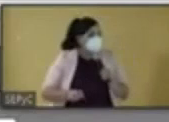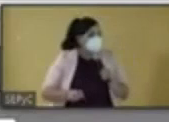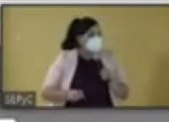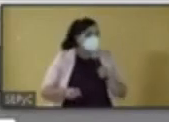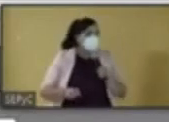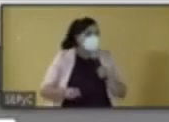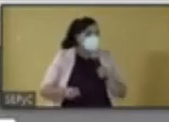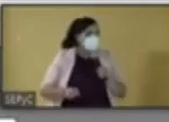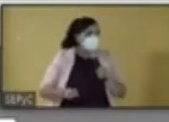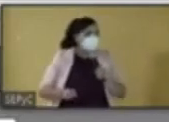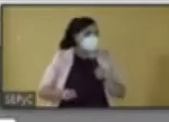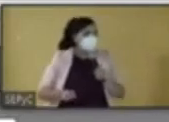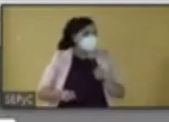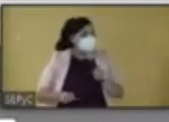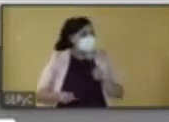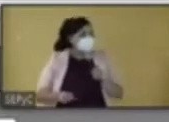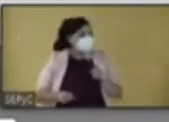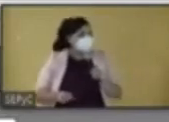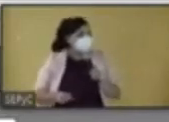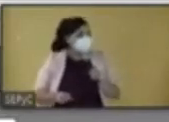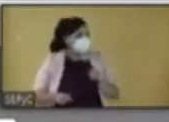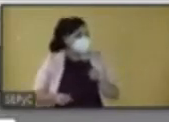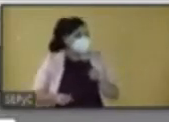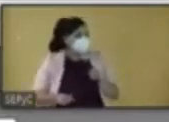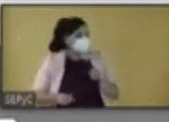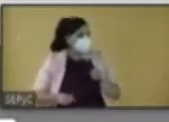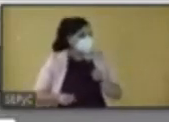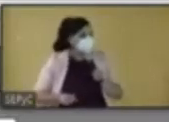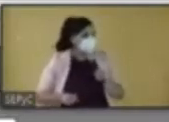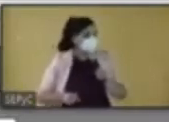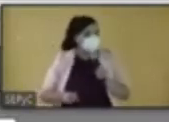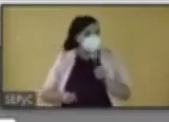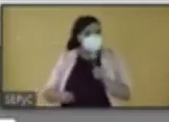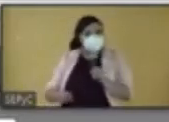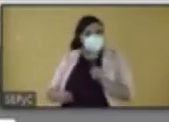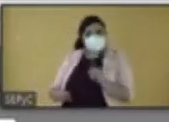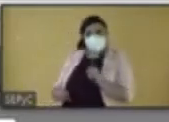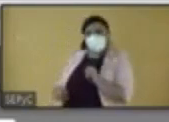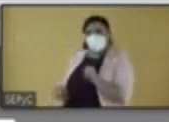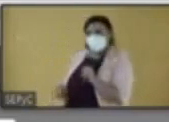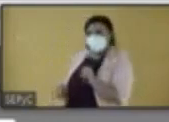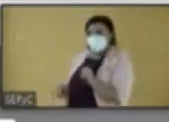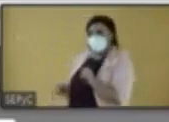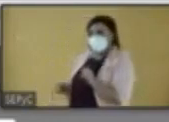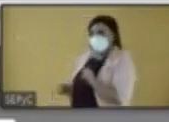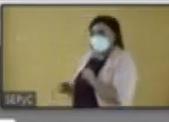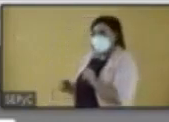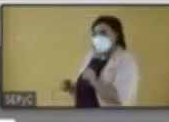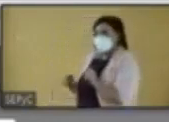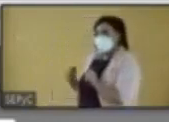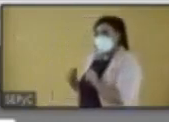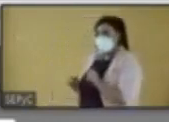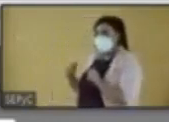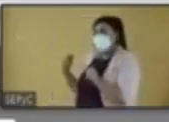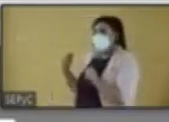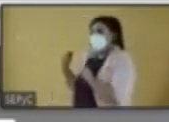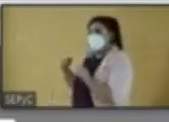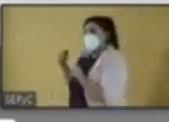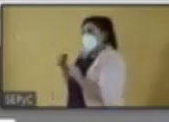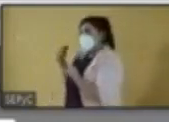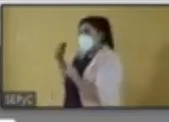Debemos determinar el porcentaje de propiedad que tenemos debido a que existen propiedades o bienes que tenemos